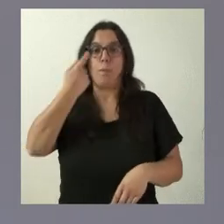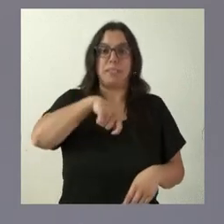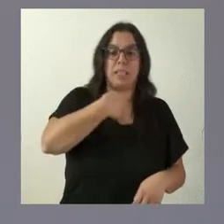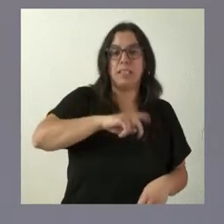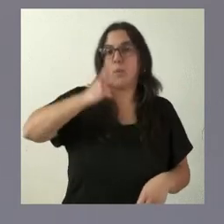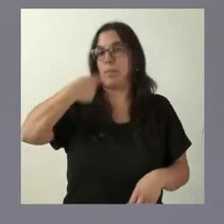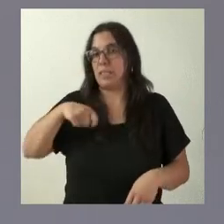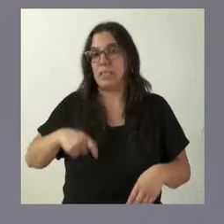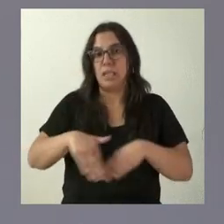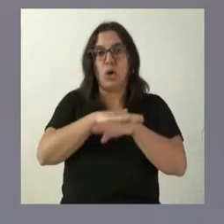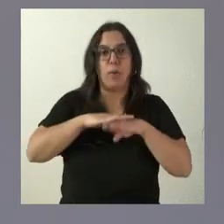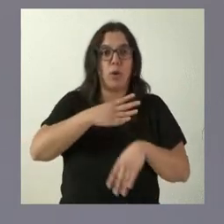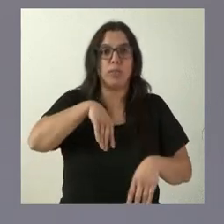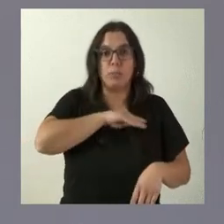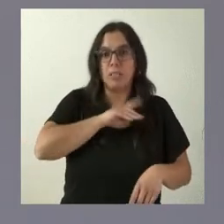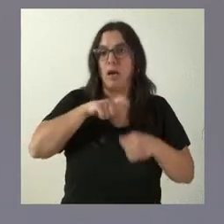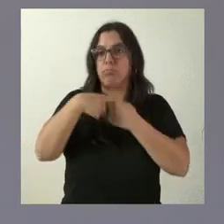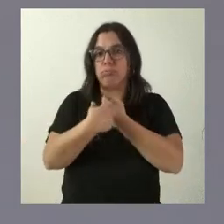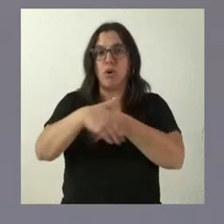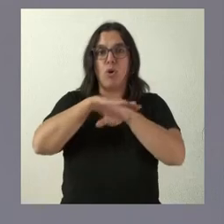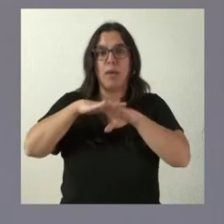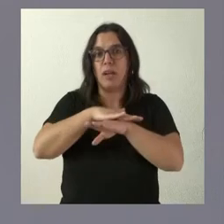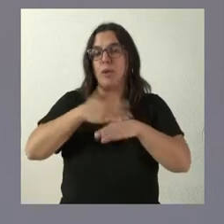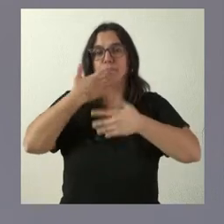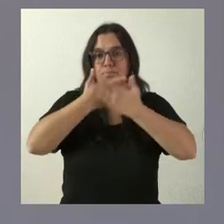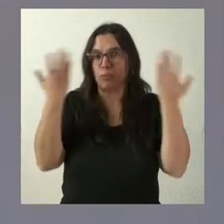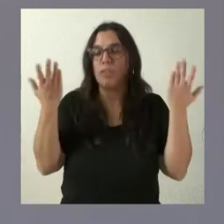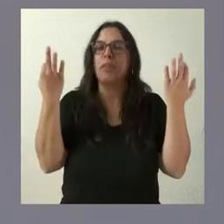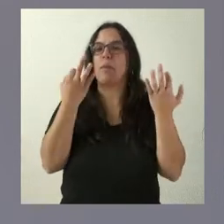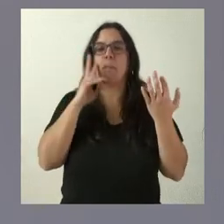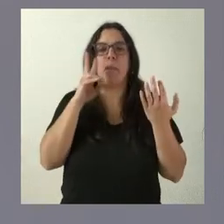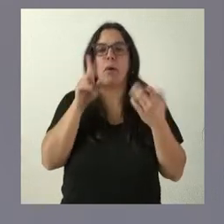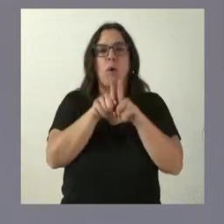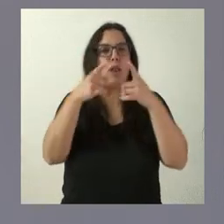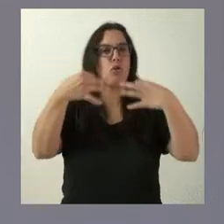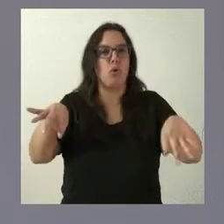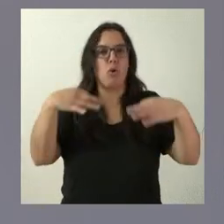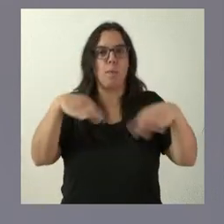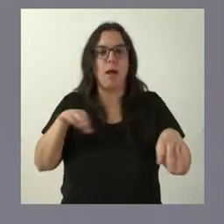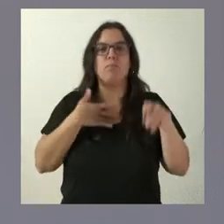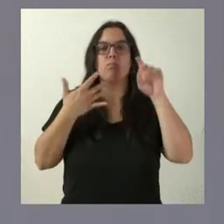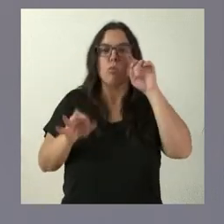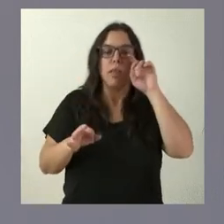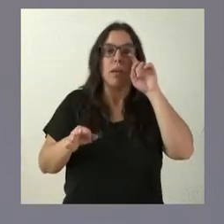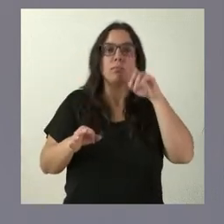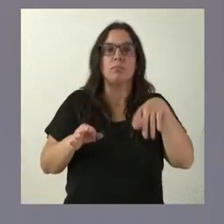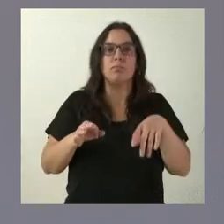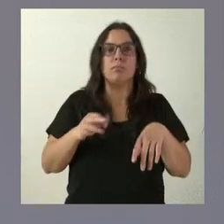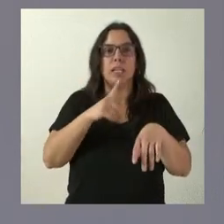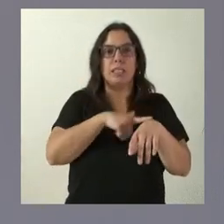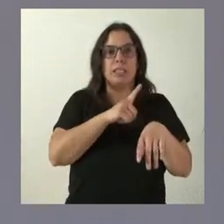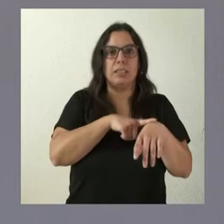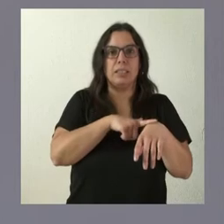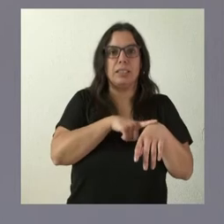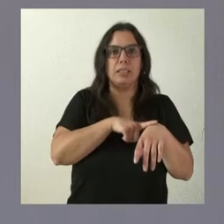del Gobierno de España o miembros del Gobierno de España en calidad de ministros. Con tanto, que verlo desde la normalidad, el poder ocupar tiempo y espacio en